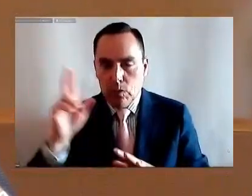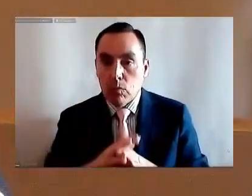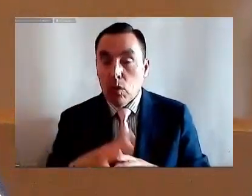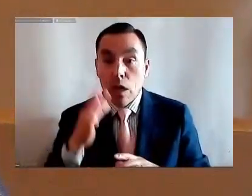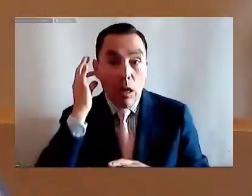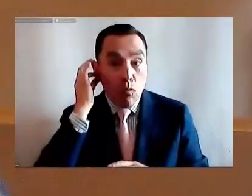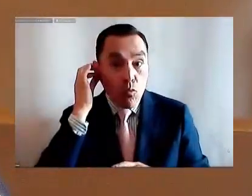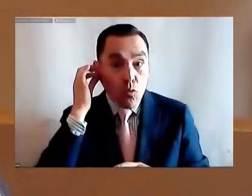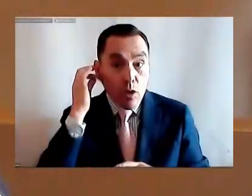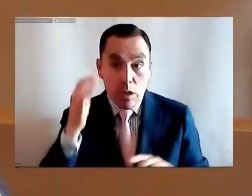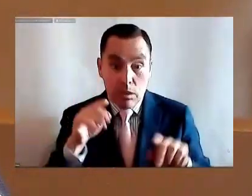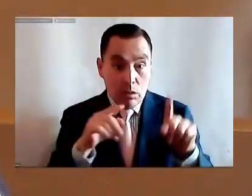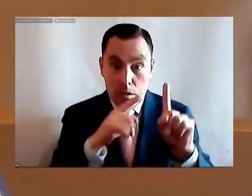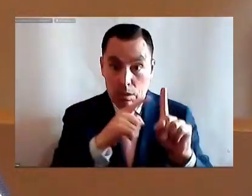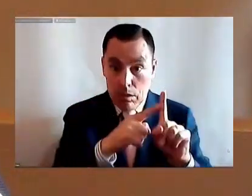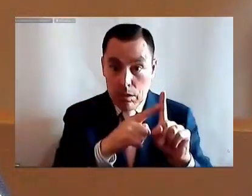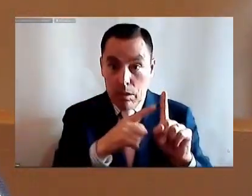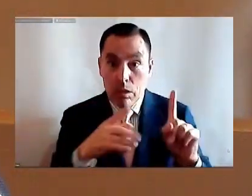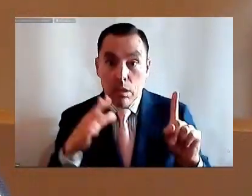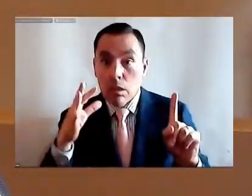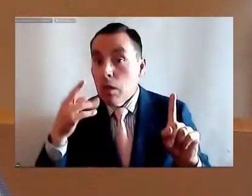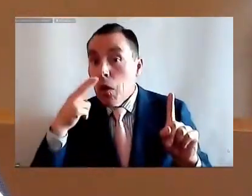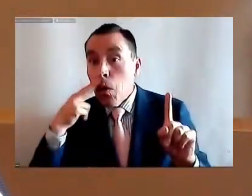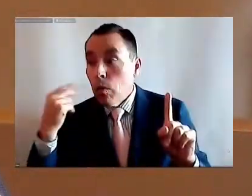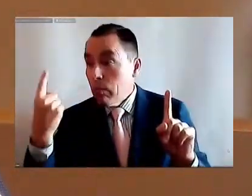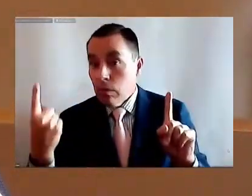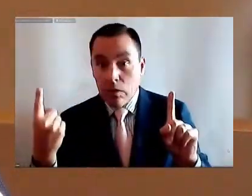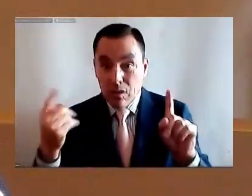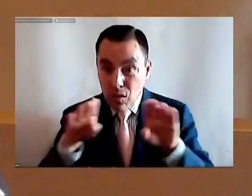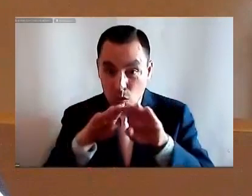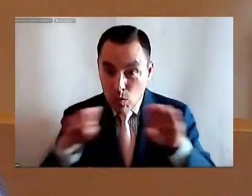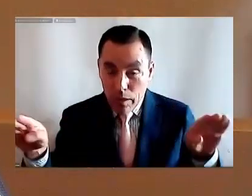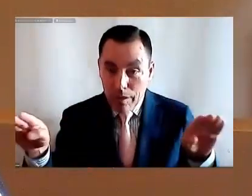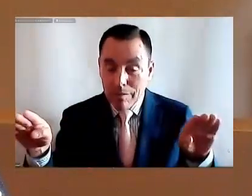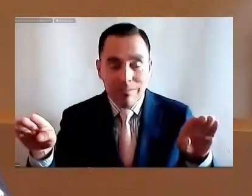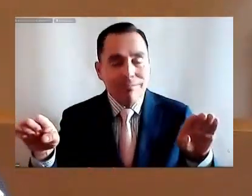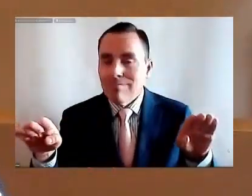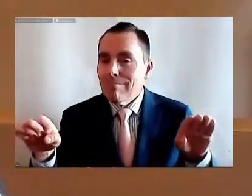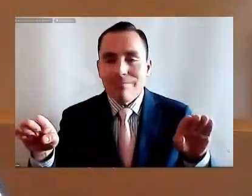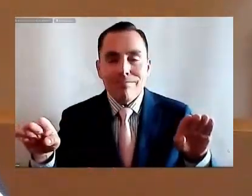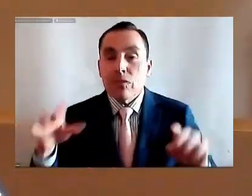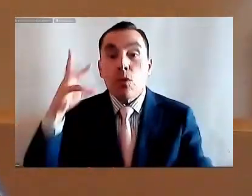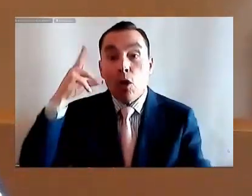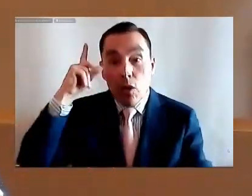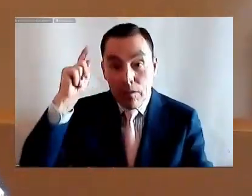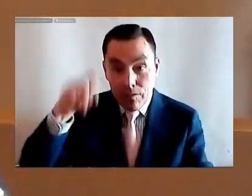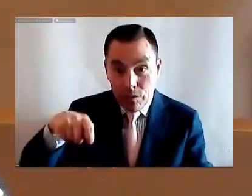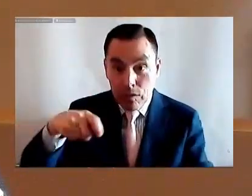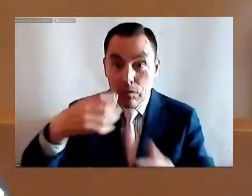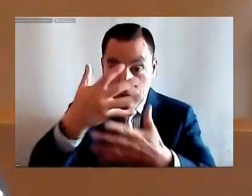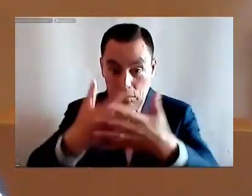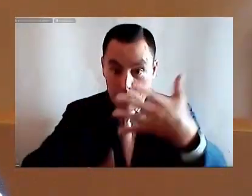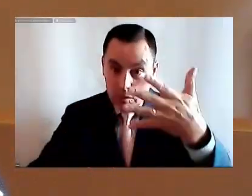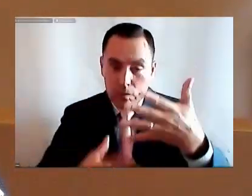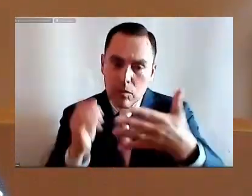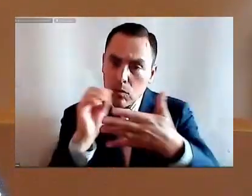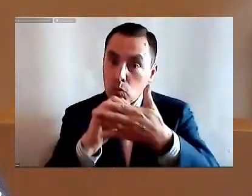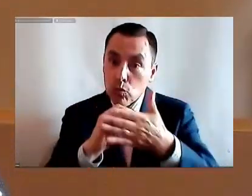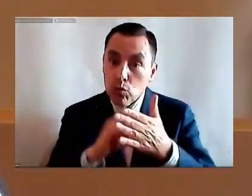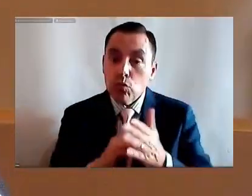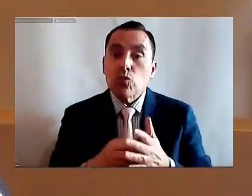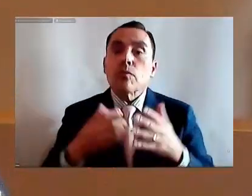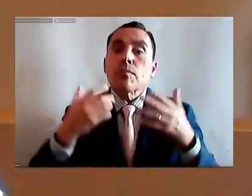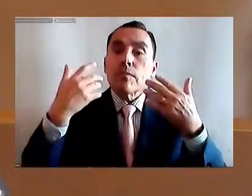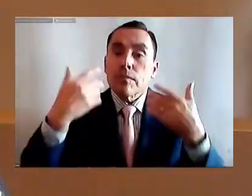hombre. Se puede ver comparando sentencias con ese tipo de acoso. Incluso en instituciones,